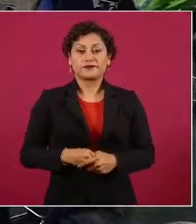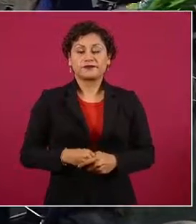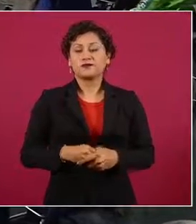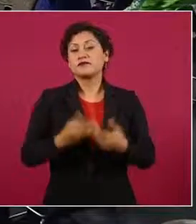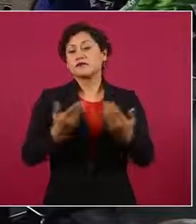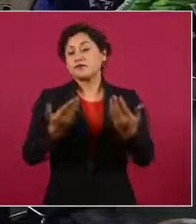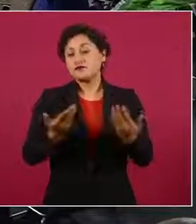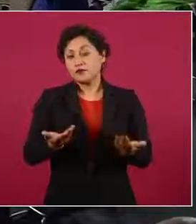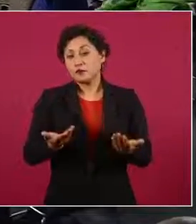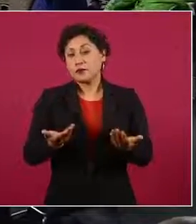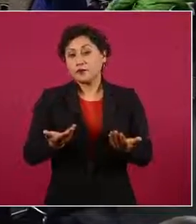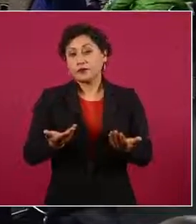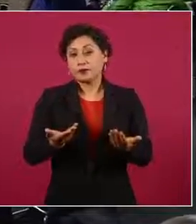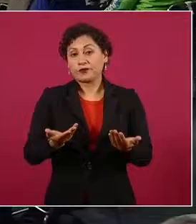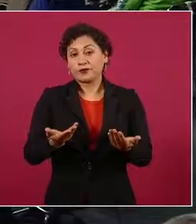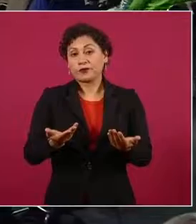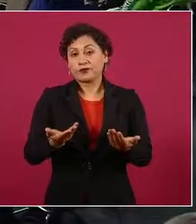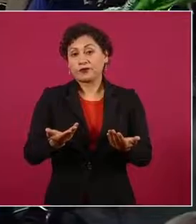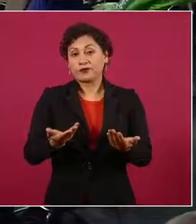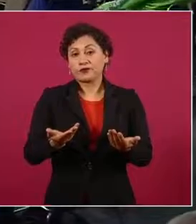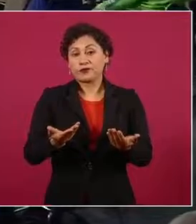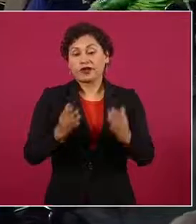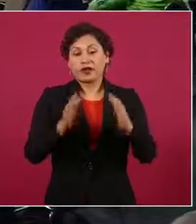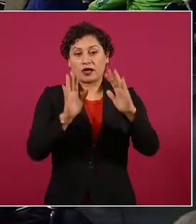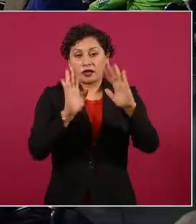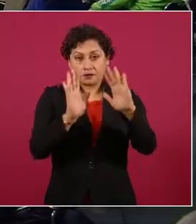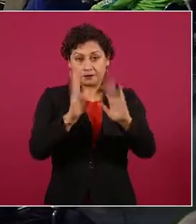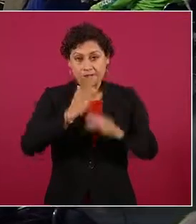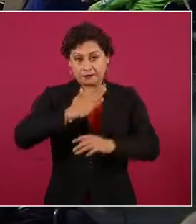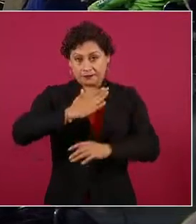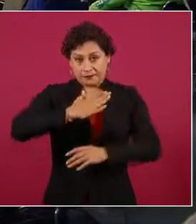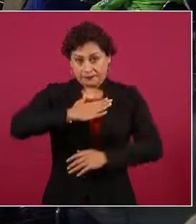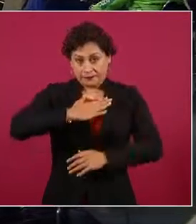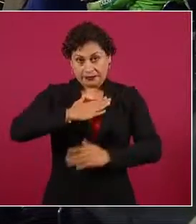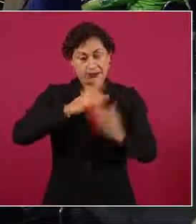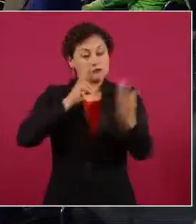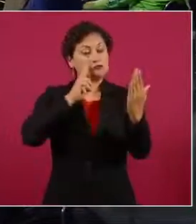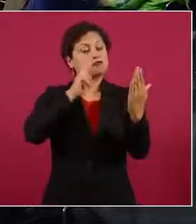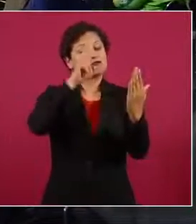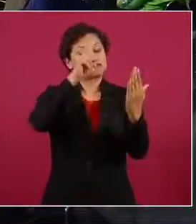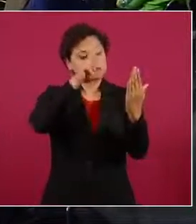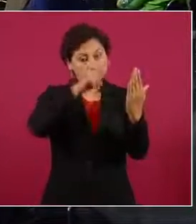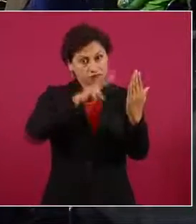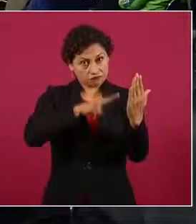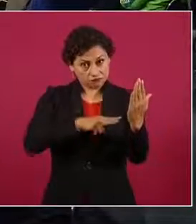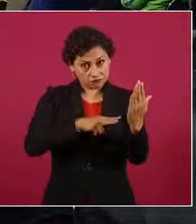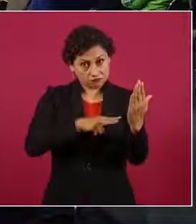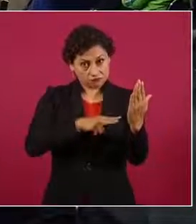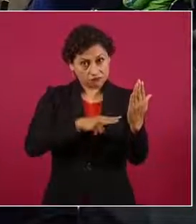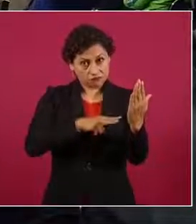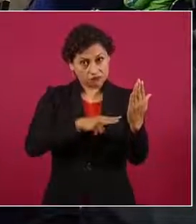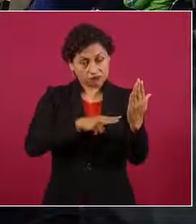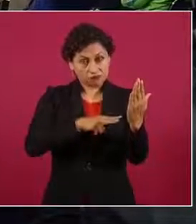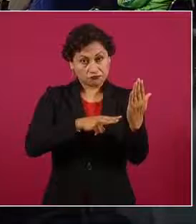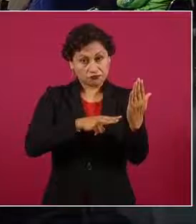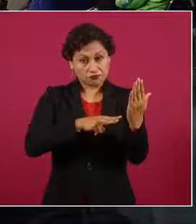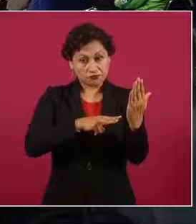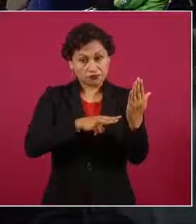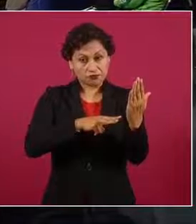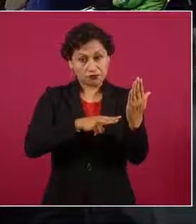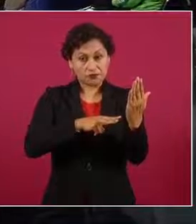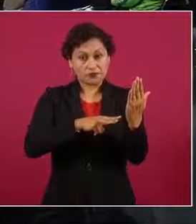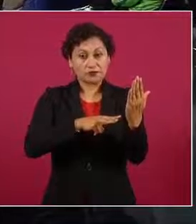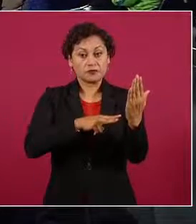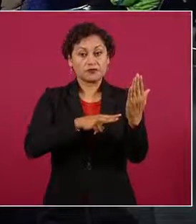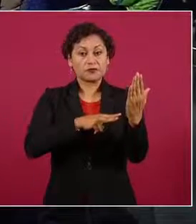Entonces, en mi interpretación, que no es desde luego la de